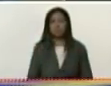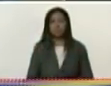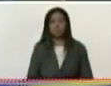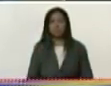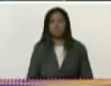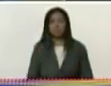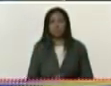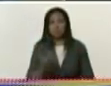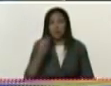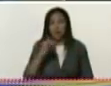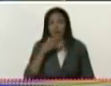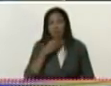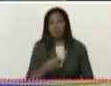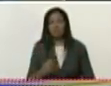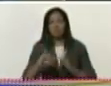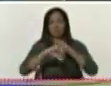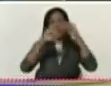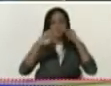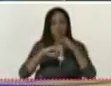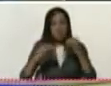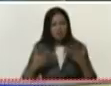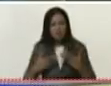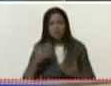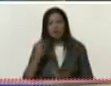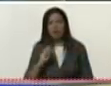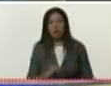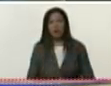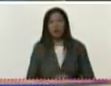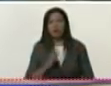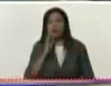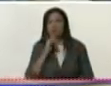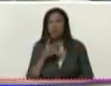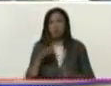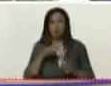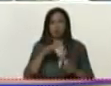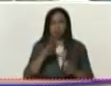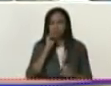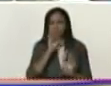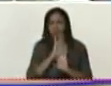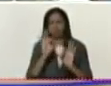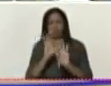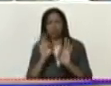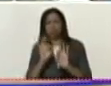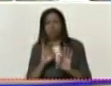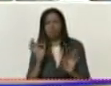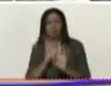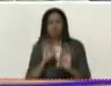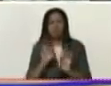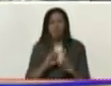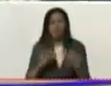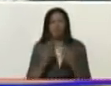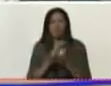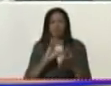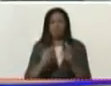Y hay Navidades felices. Nadie las va a perturbar. Nadie las va a dañar.